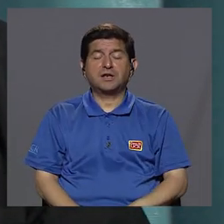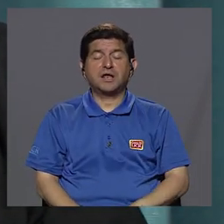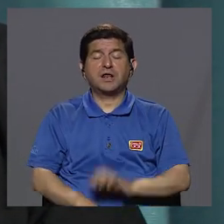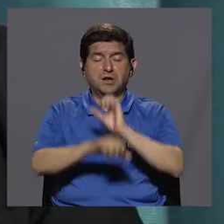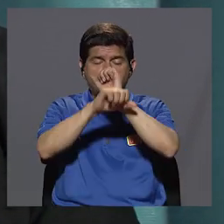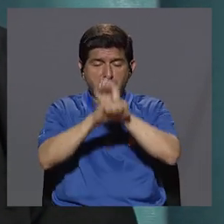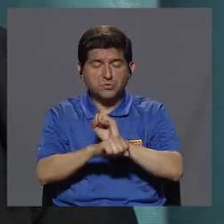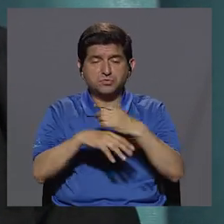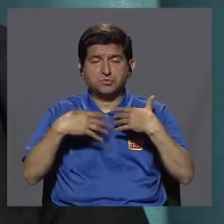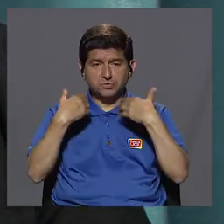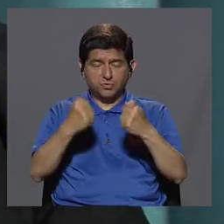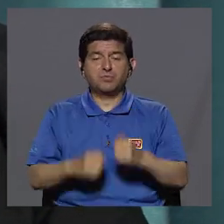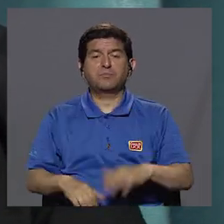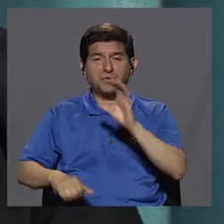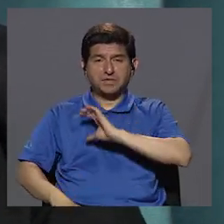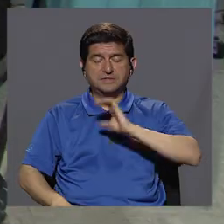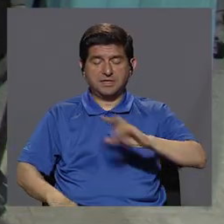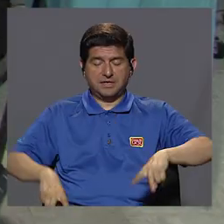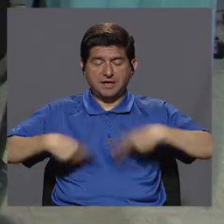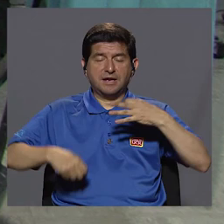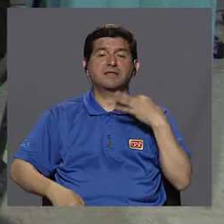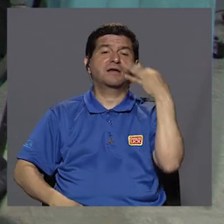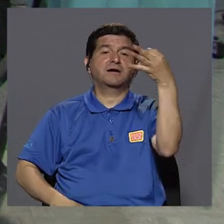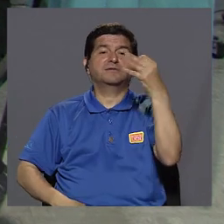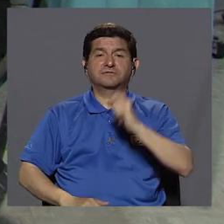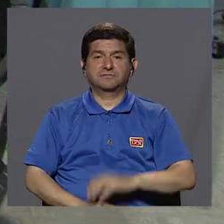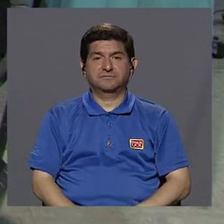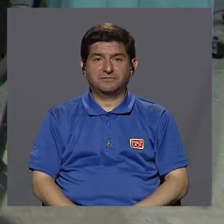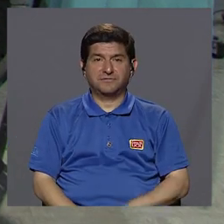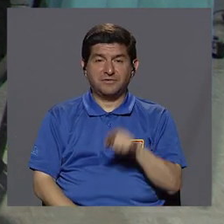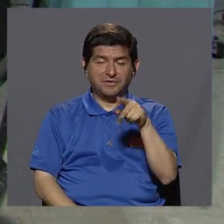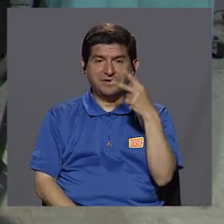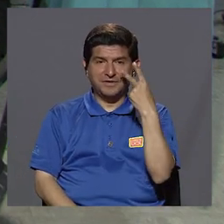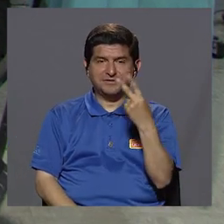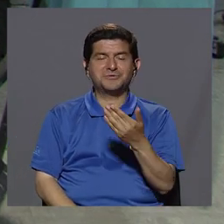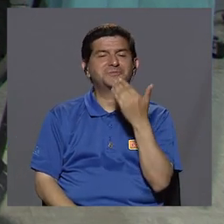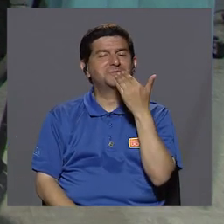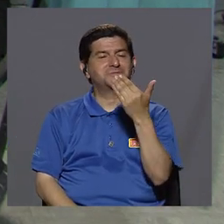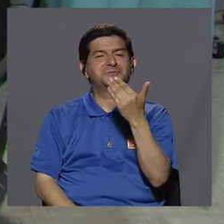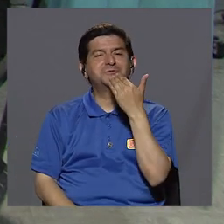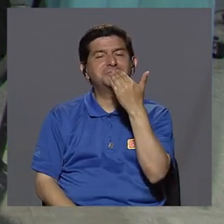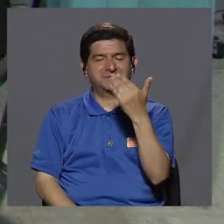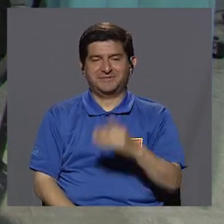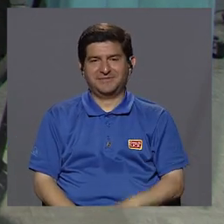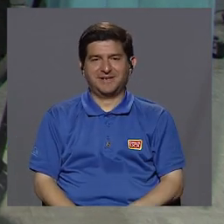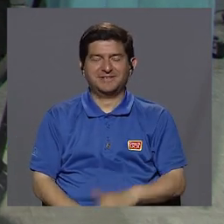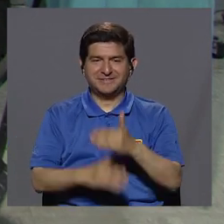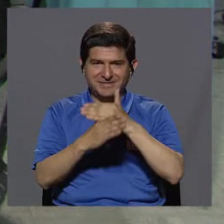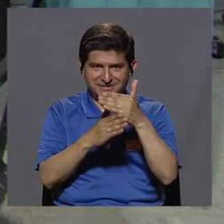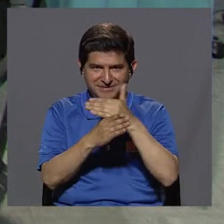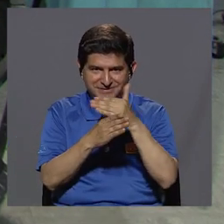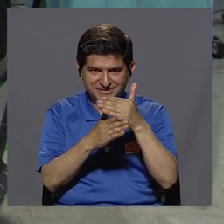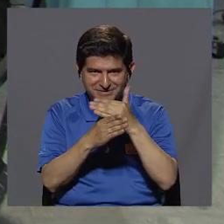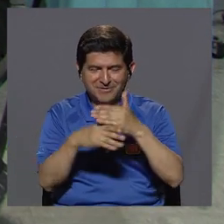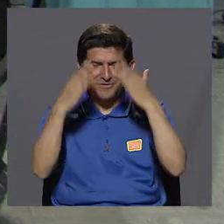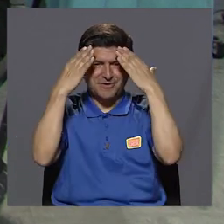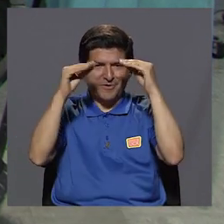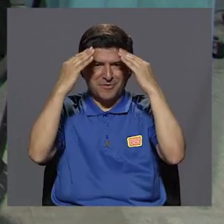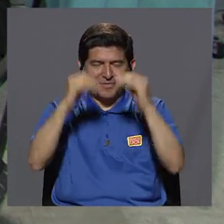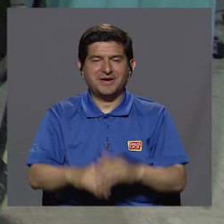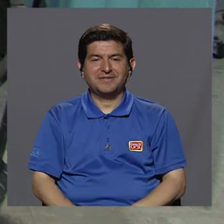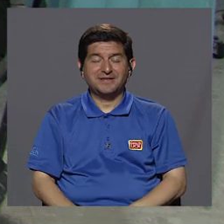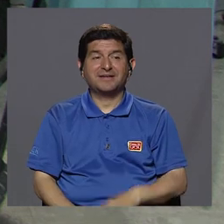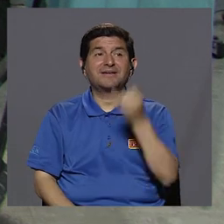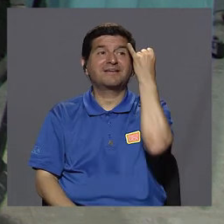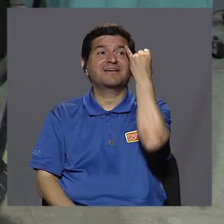vida en los próximos años y eso es lo que se ve dentro muchísimas gracias por compartirnos hasta esta información y